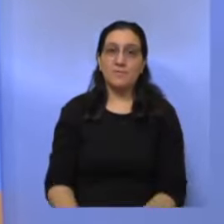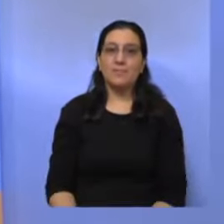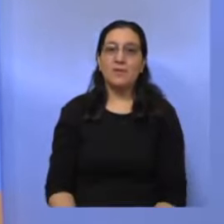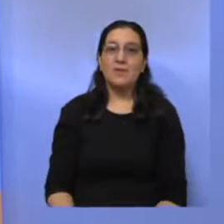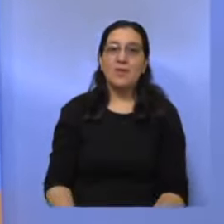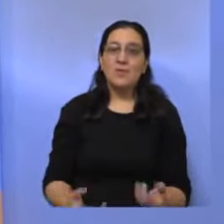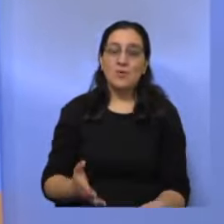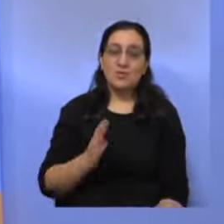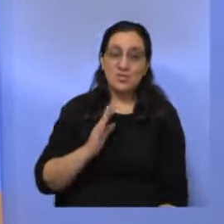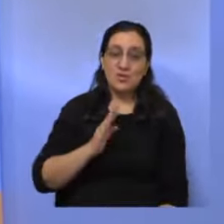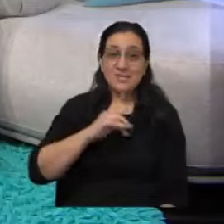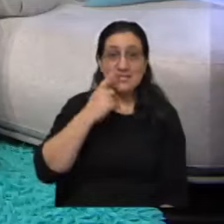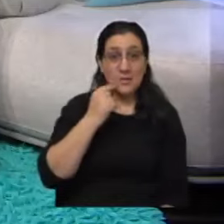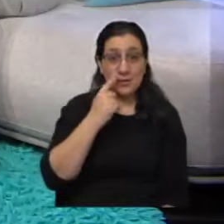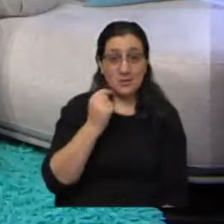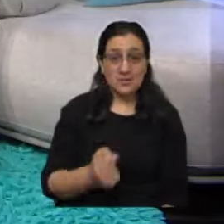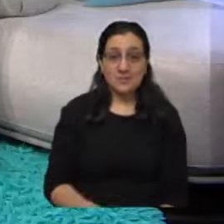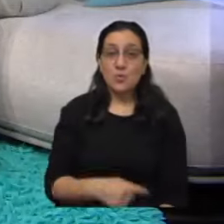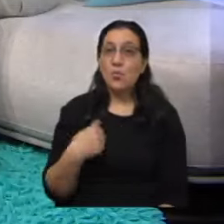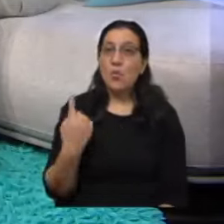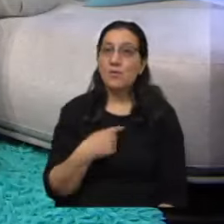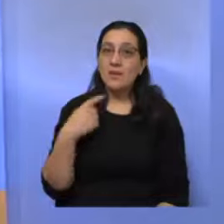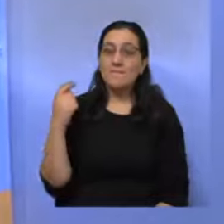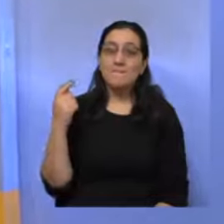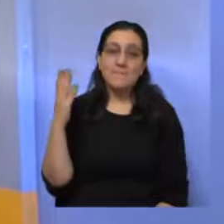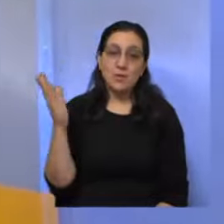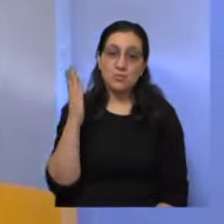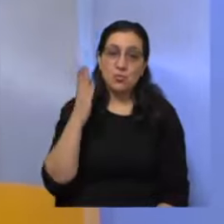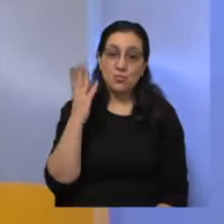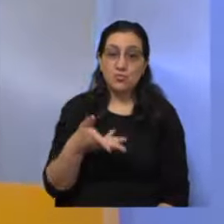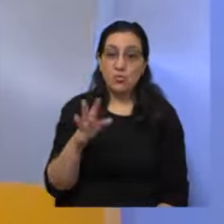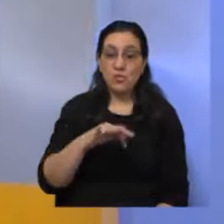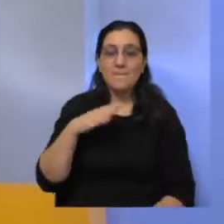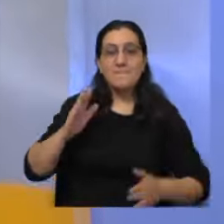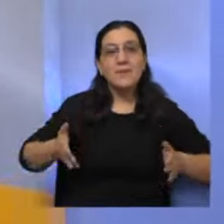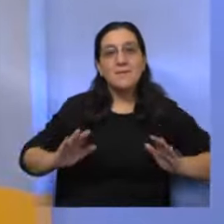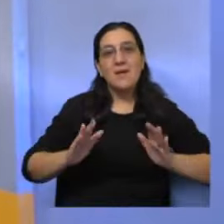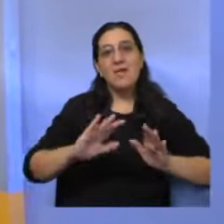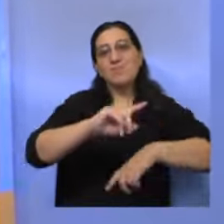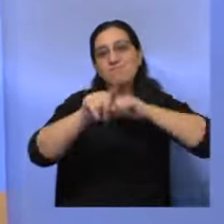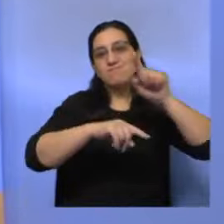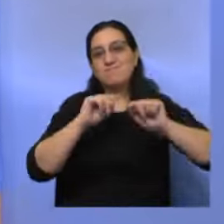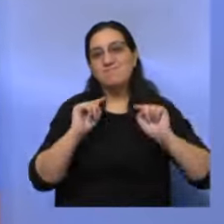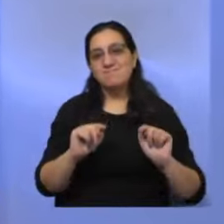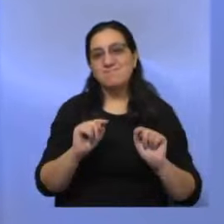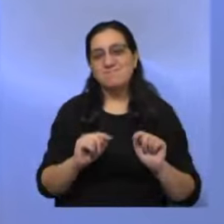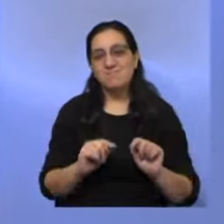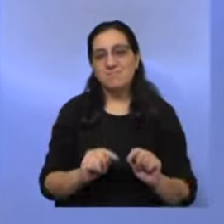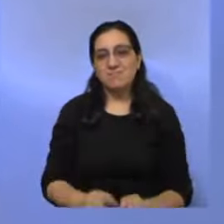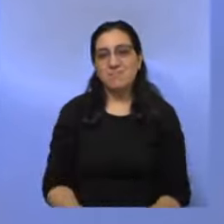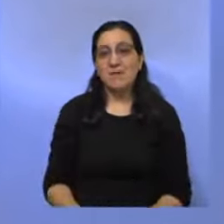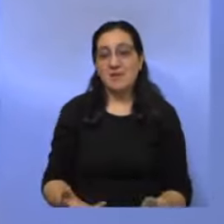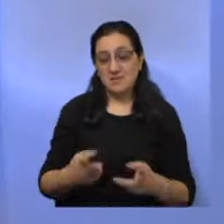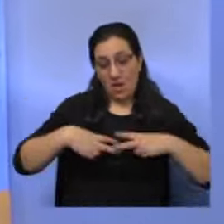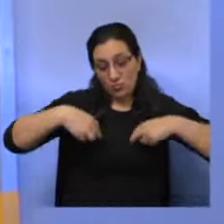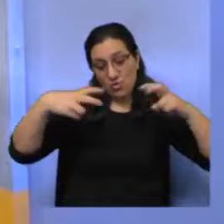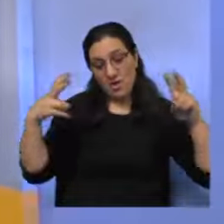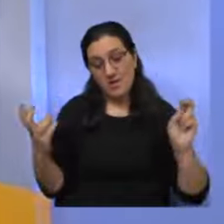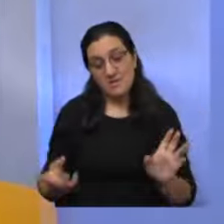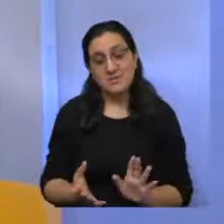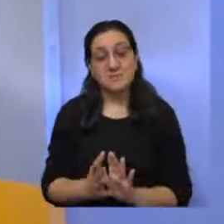¡Señor! ¡Señores! Nuestra producción, como todos los días, ha preparado una consigna para que uno se autoanalice.